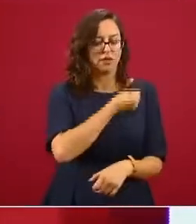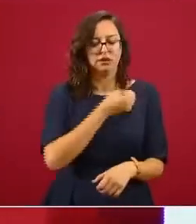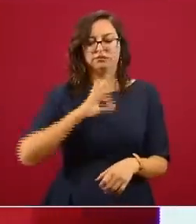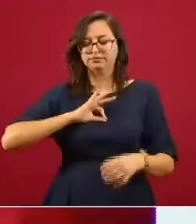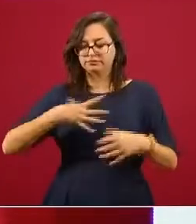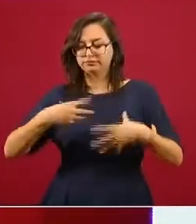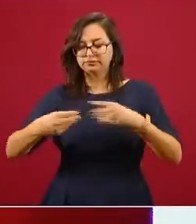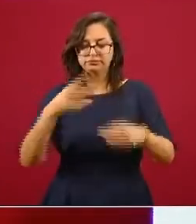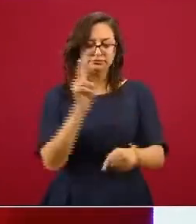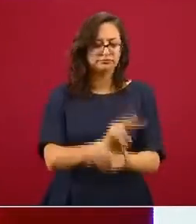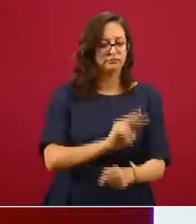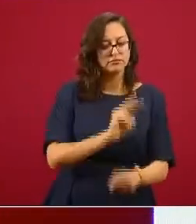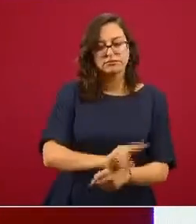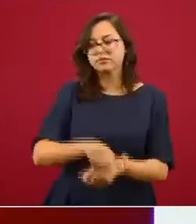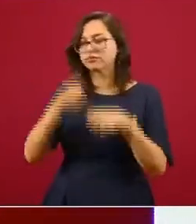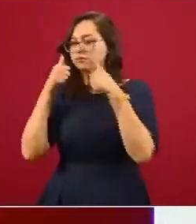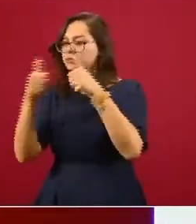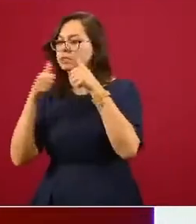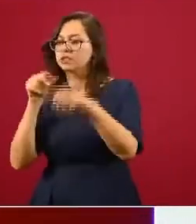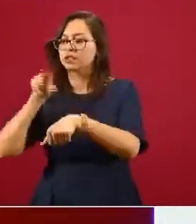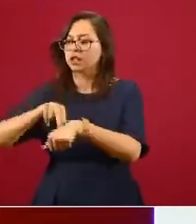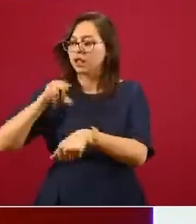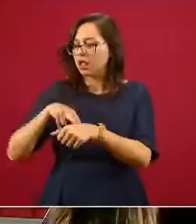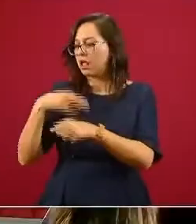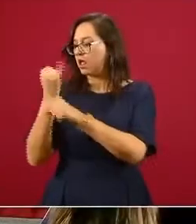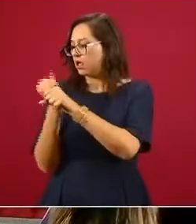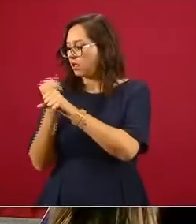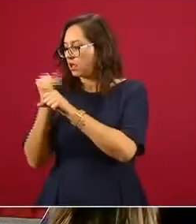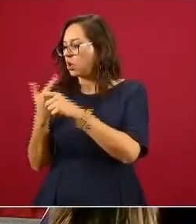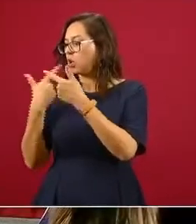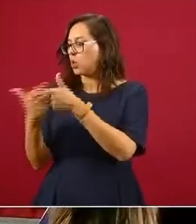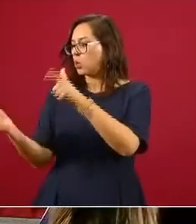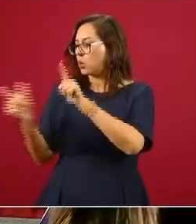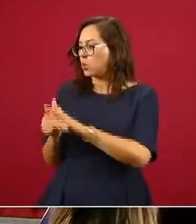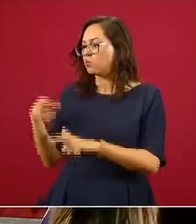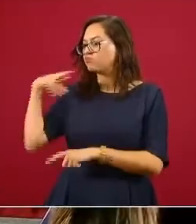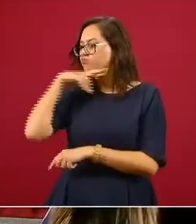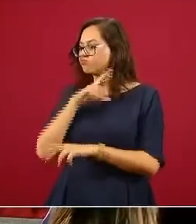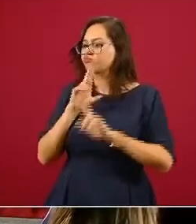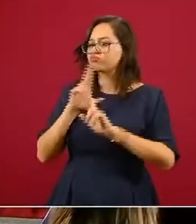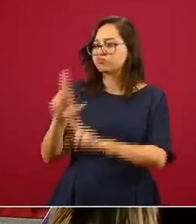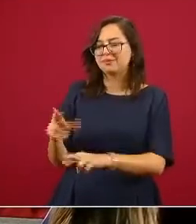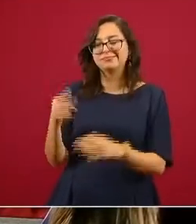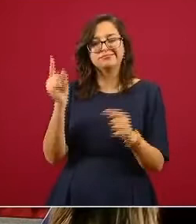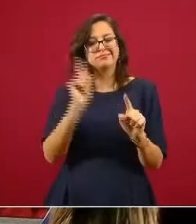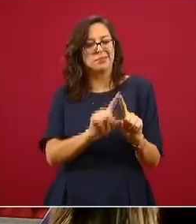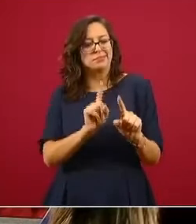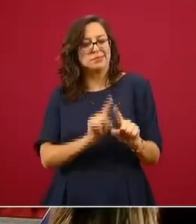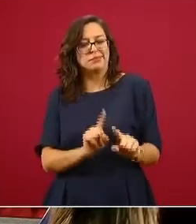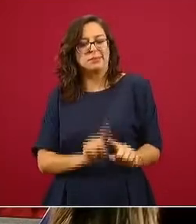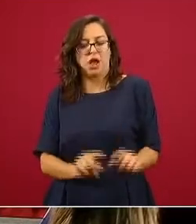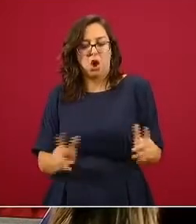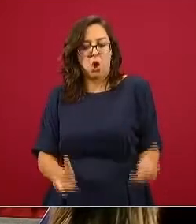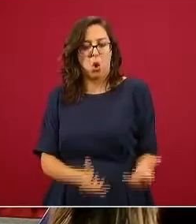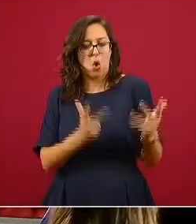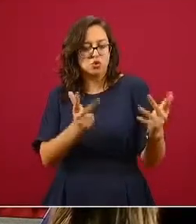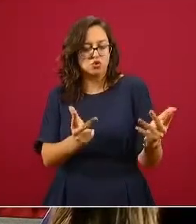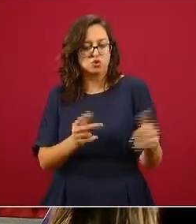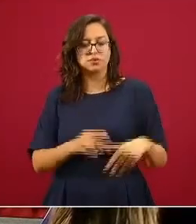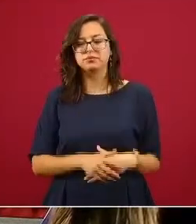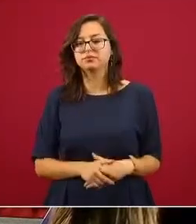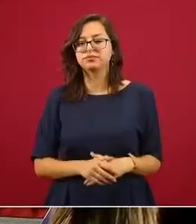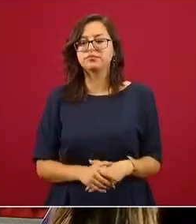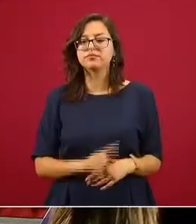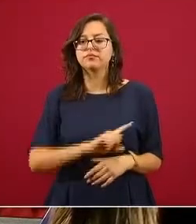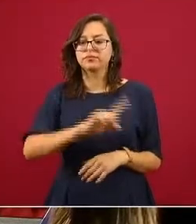epidemiológica, atención médica, investigación, grupos de respuesta rápida, etcétera, etcétera, etcétera. Pasamos